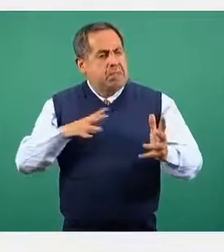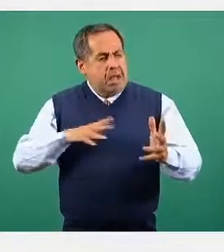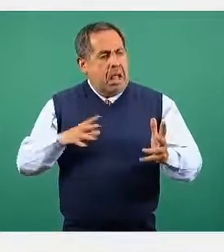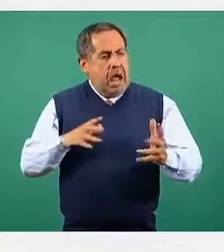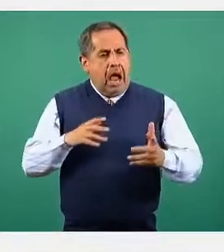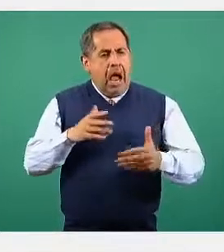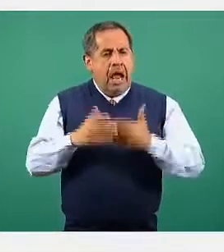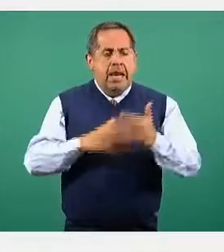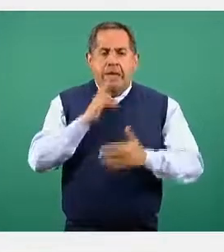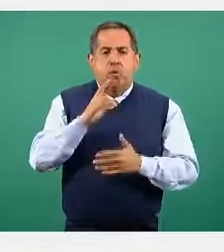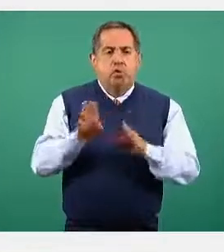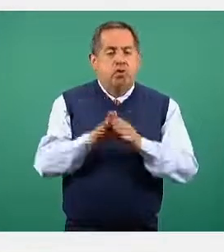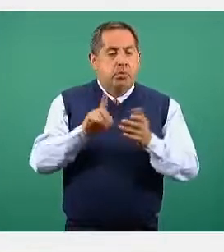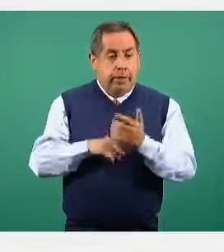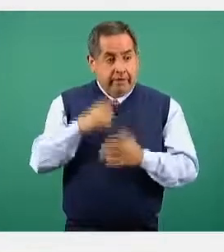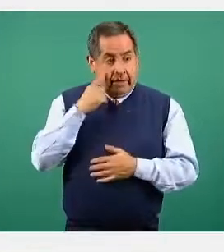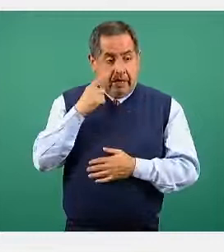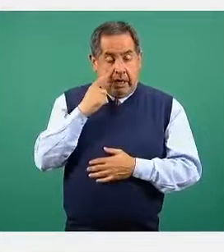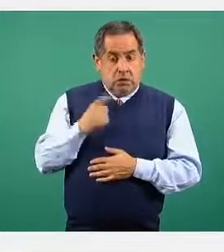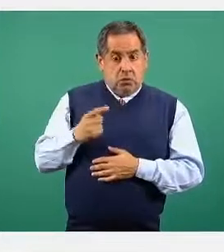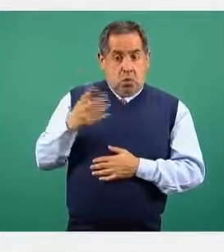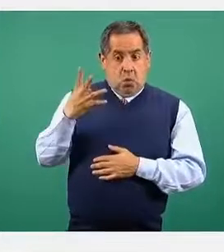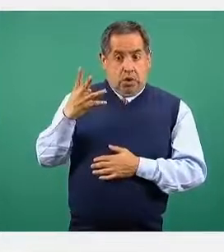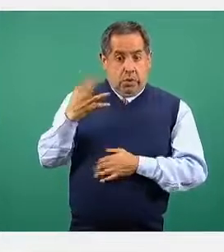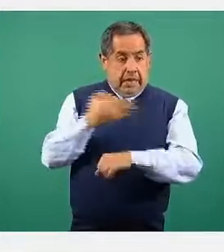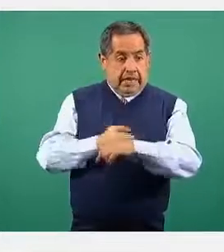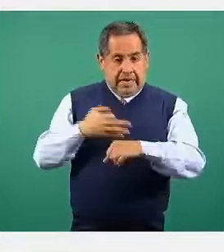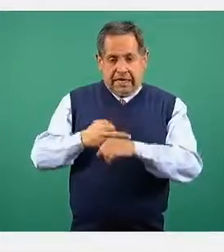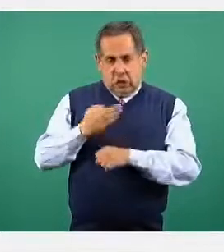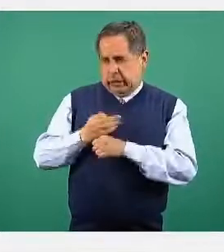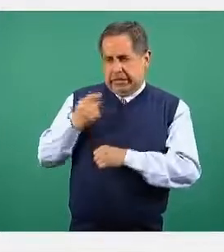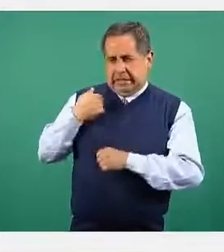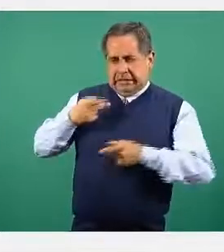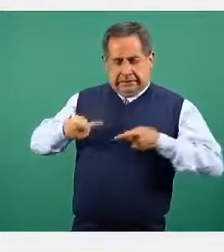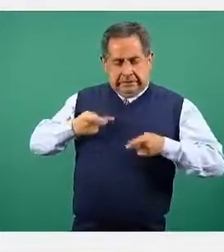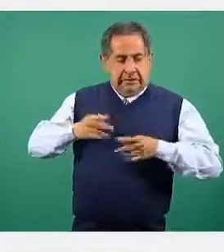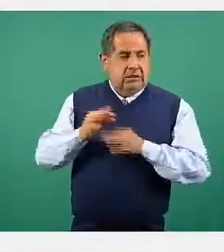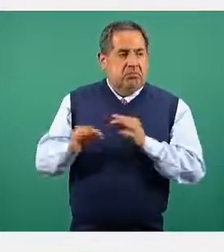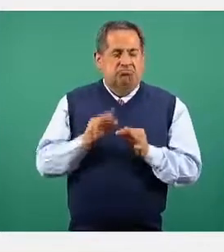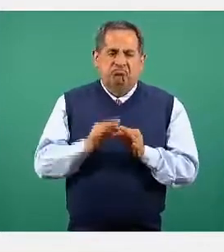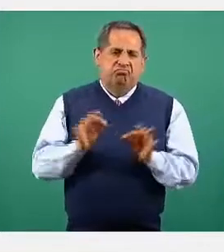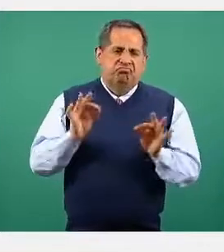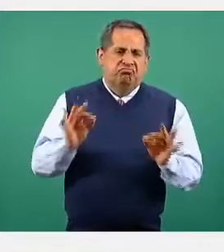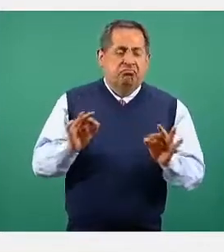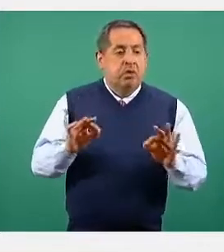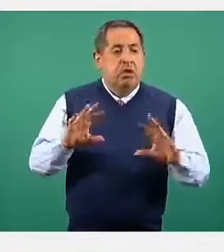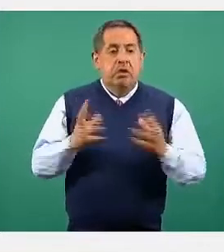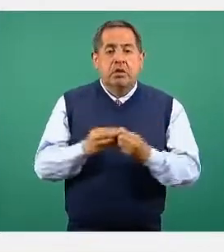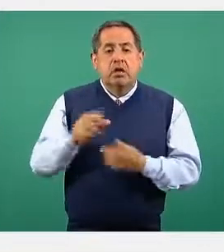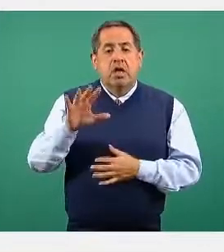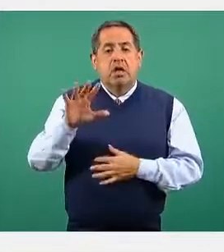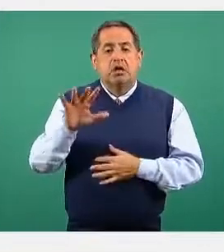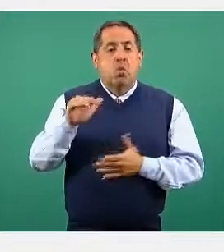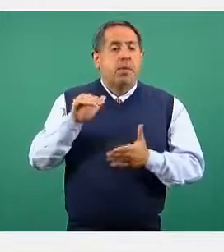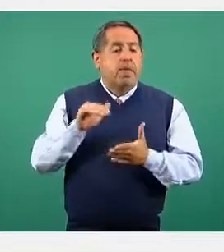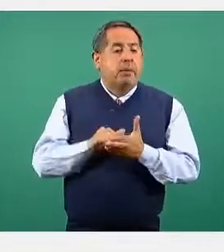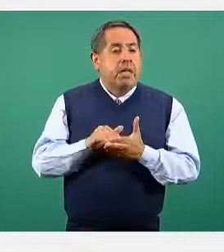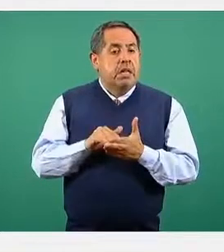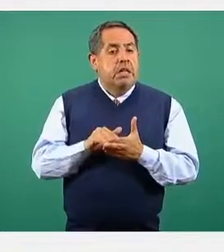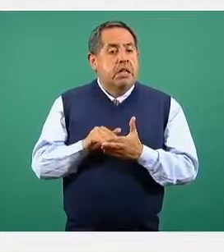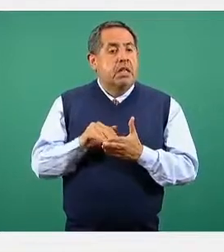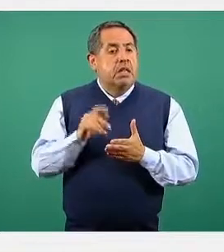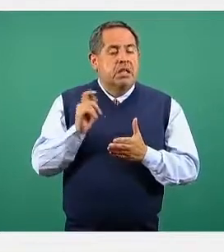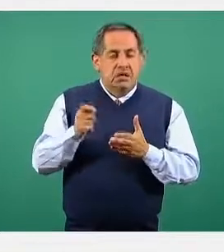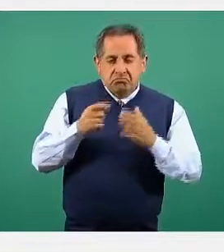el reporte actualizado. Pero hasta las 4 de la tarde, en preparación a esta conferencia, se habían puesto casi 50,000 dosis de vacuna